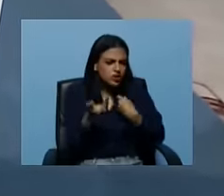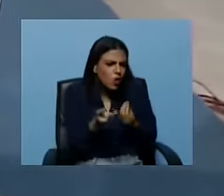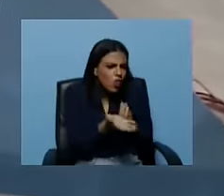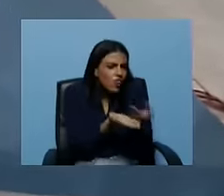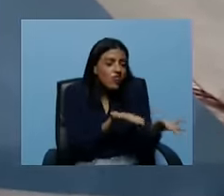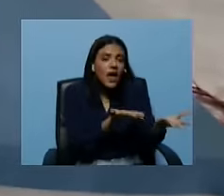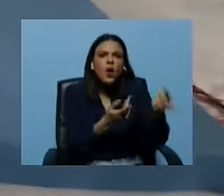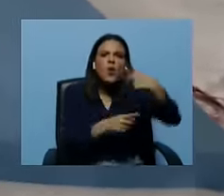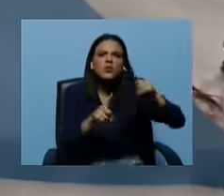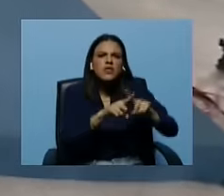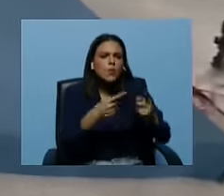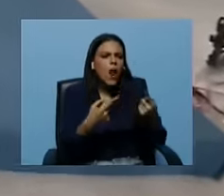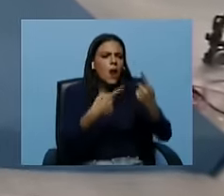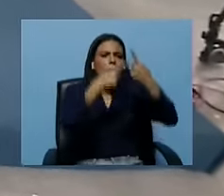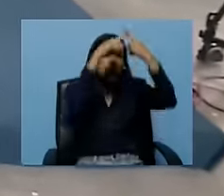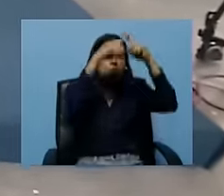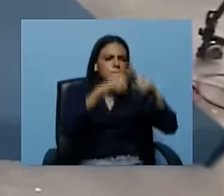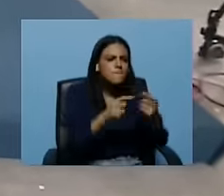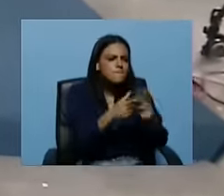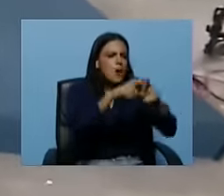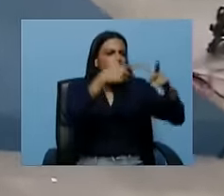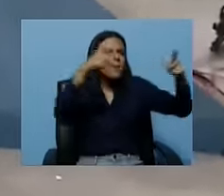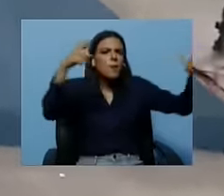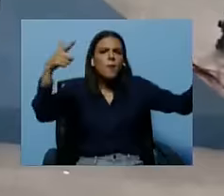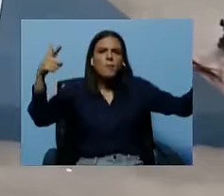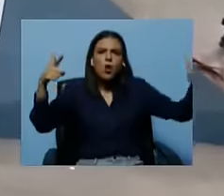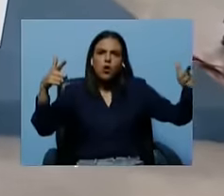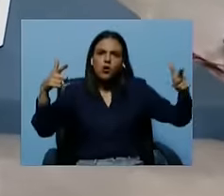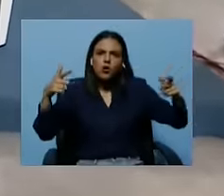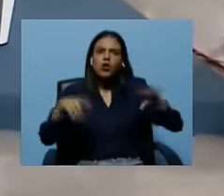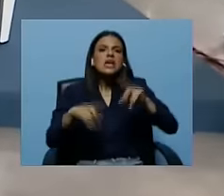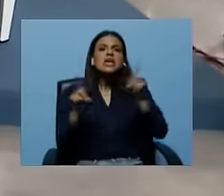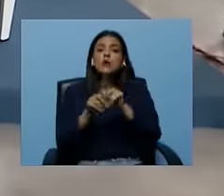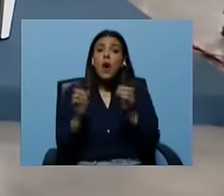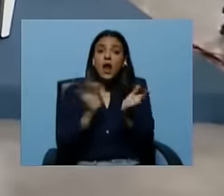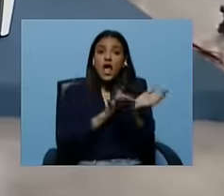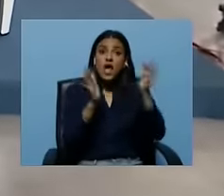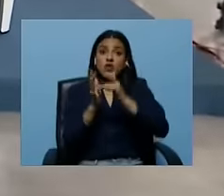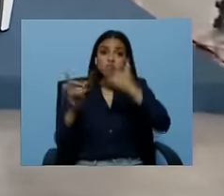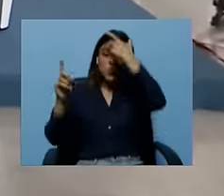Ustedes hacen como nuestro Señor Jesucristo, que multiplicó